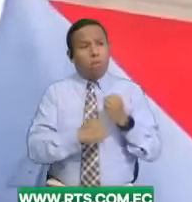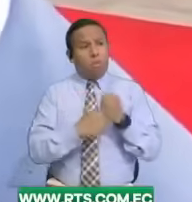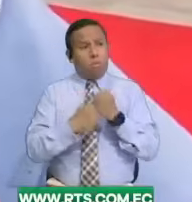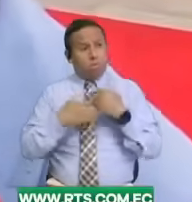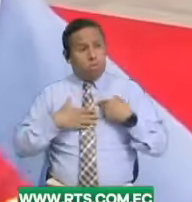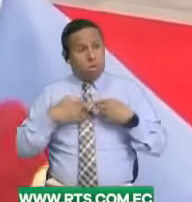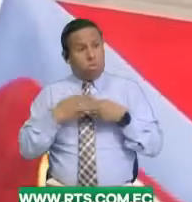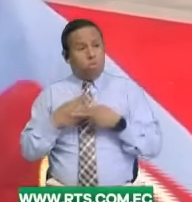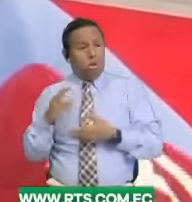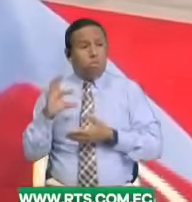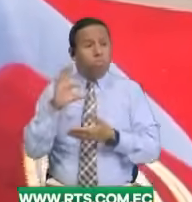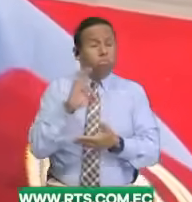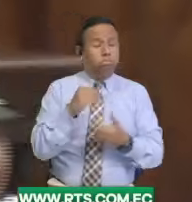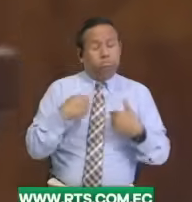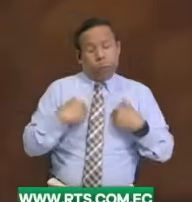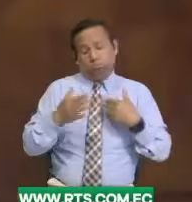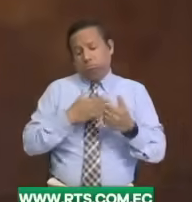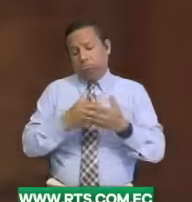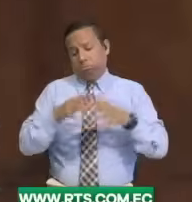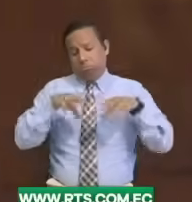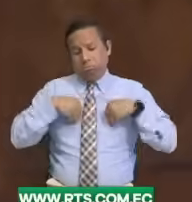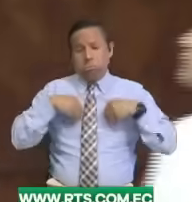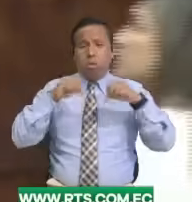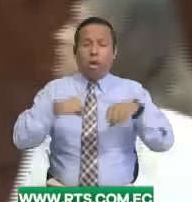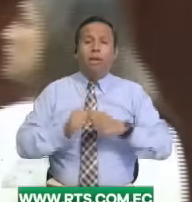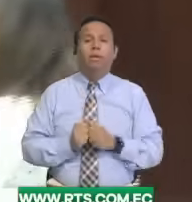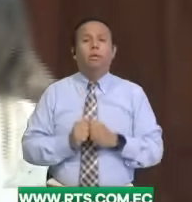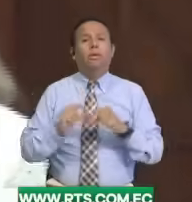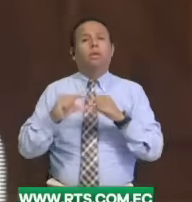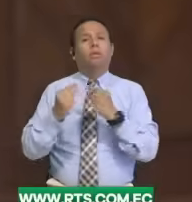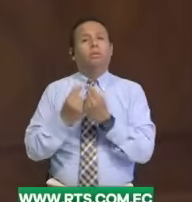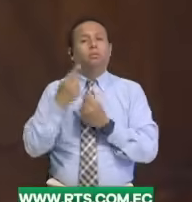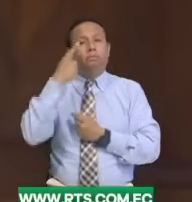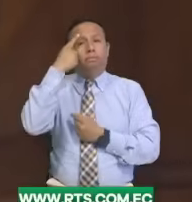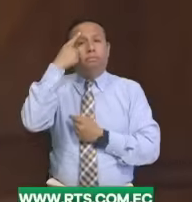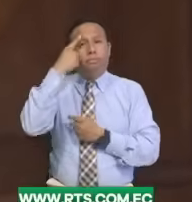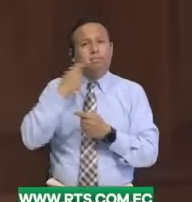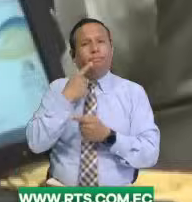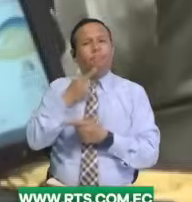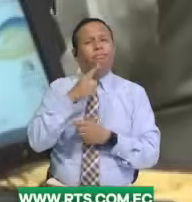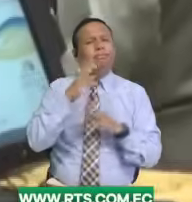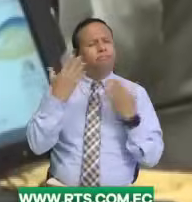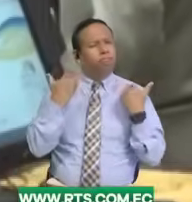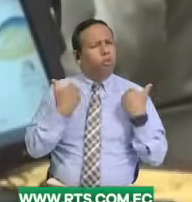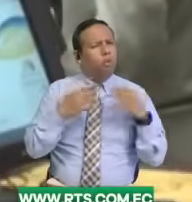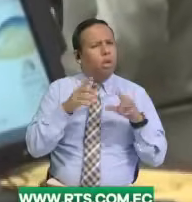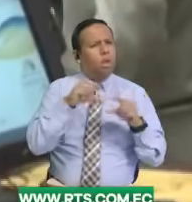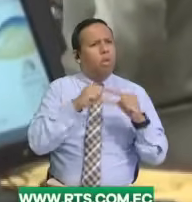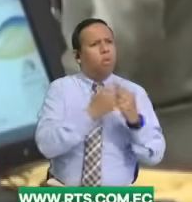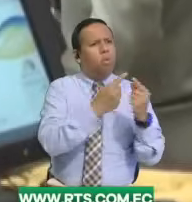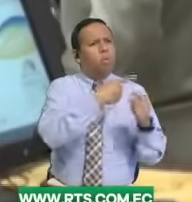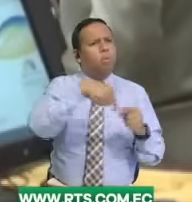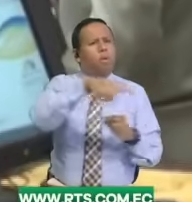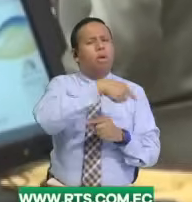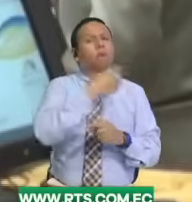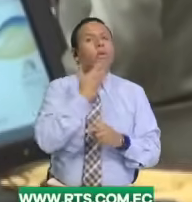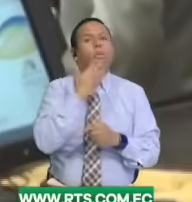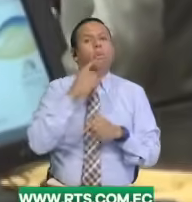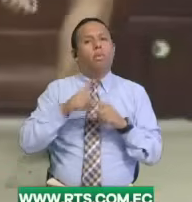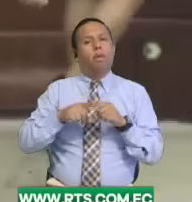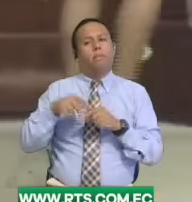con mi nombre. En tal caso yo estoy para servir a la nación. En la Revolución Ciudadana saben que cualquier bloque interesado depende de